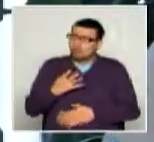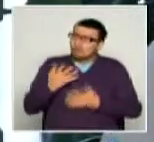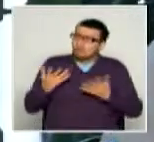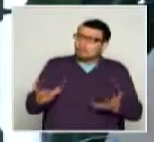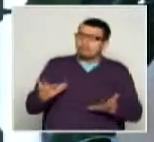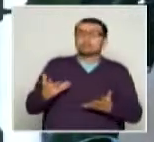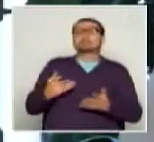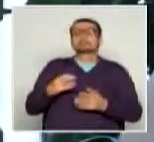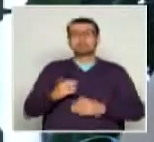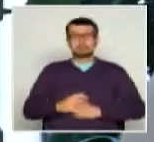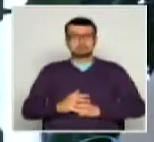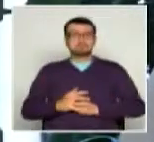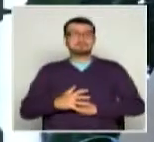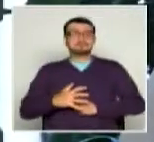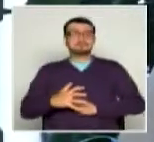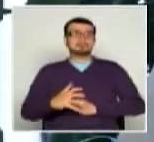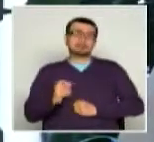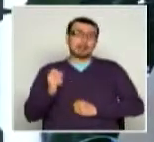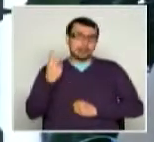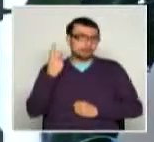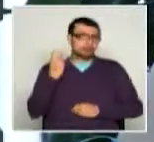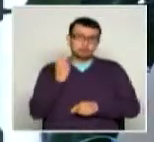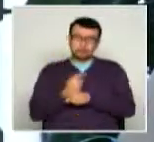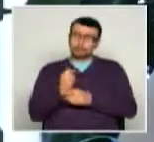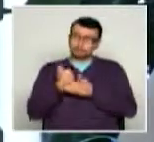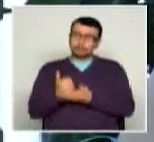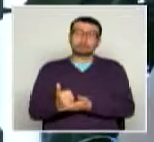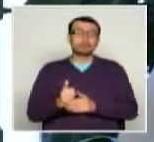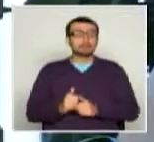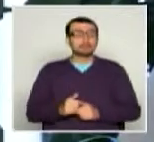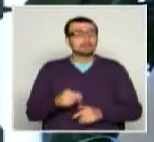ante la inflamación. Es triste ver cómo